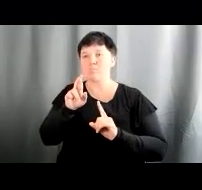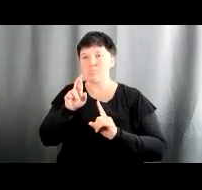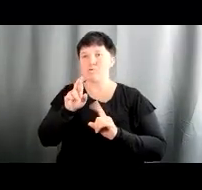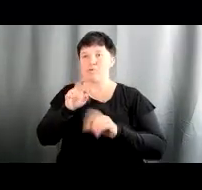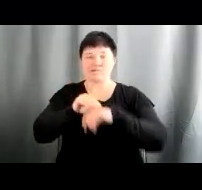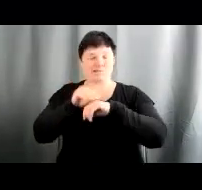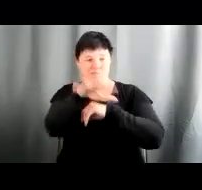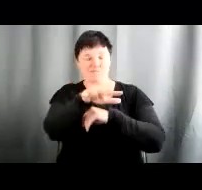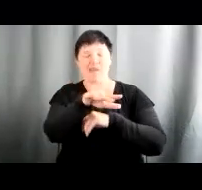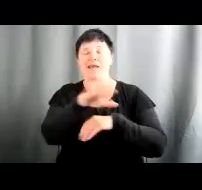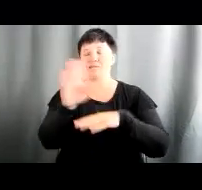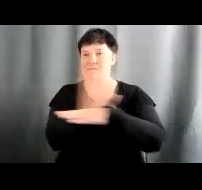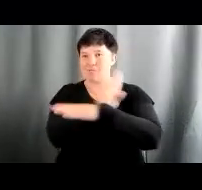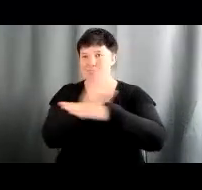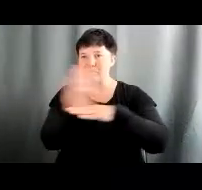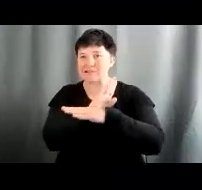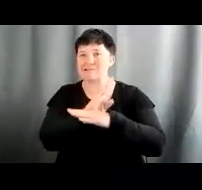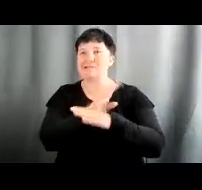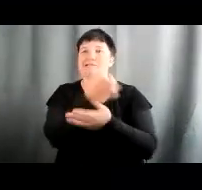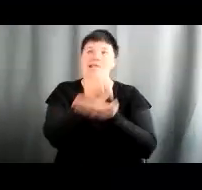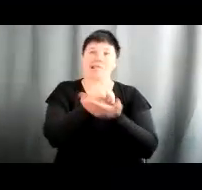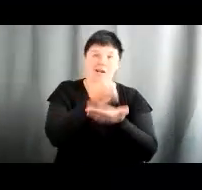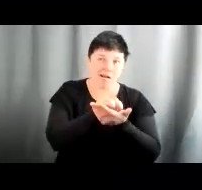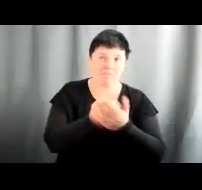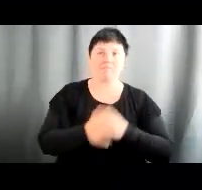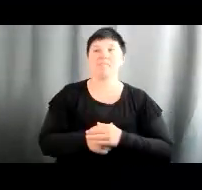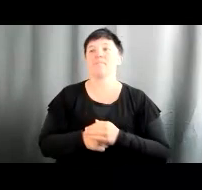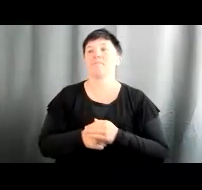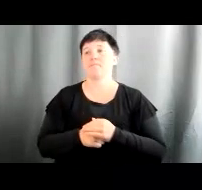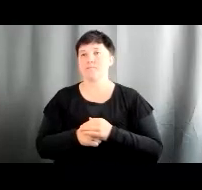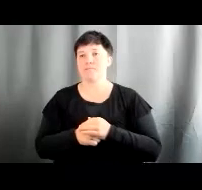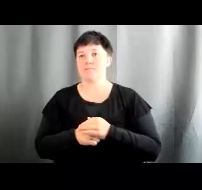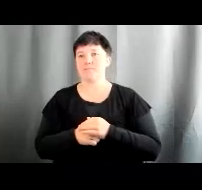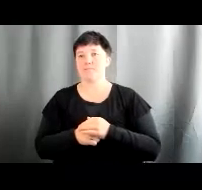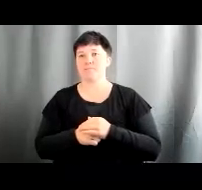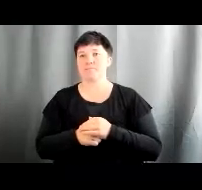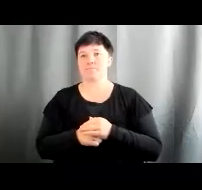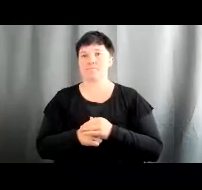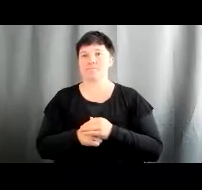al desarrollo económico de ese municipio.